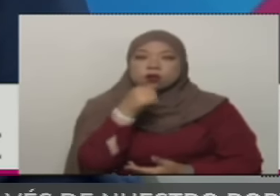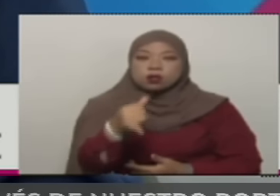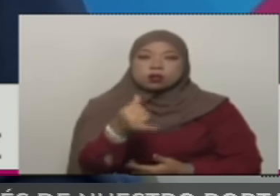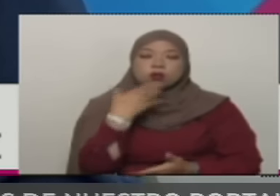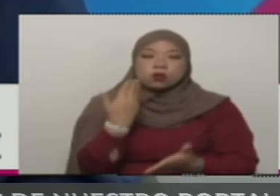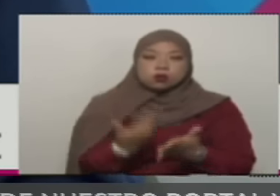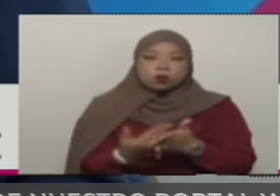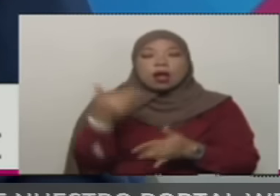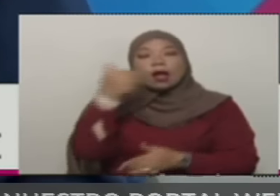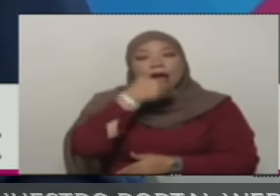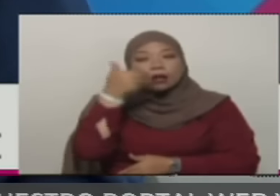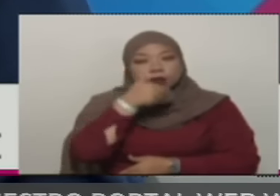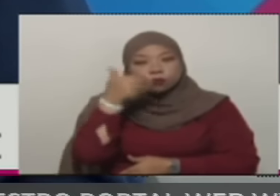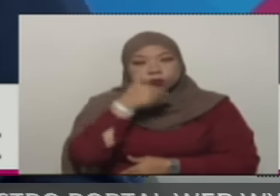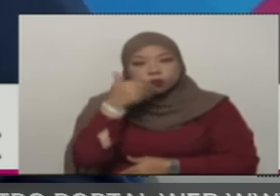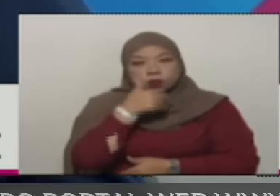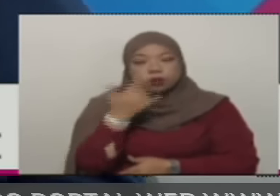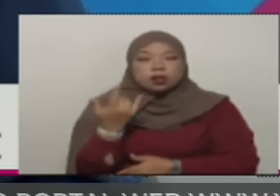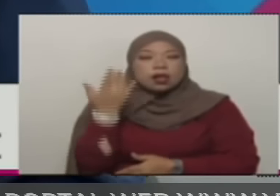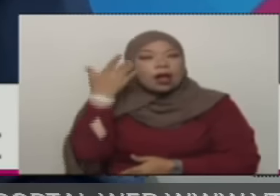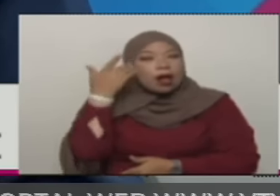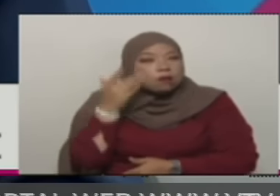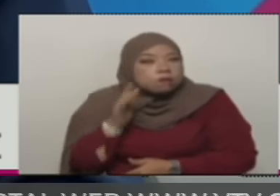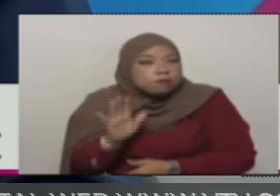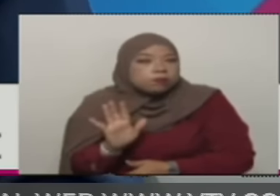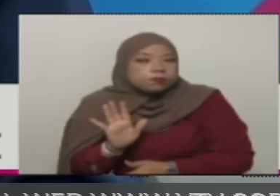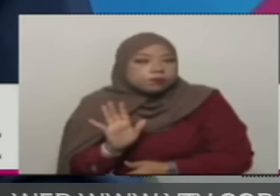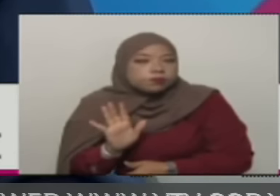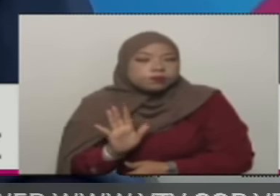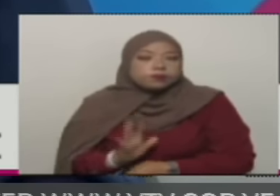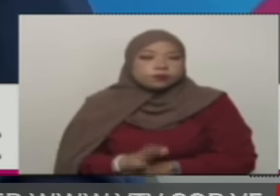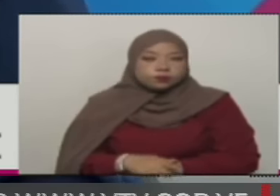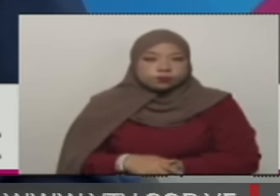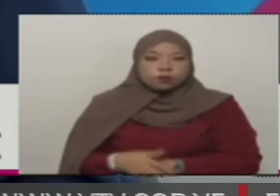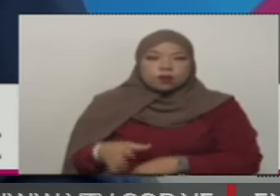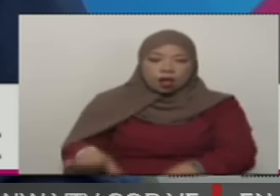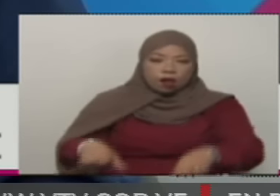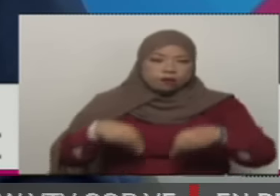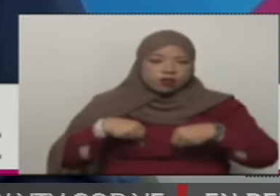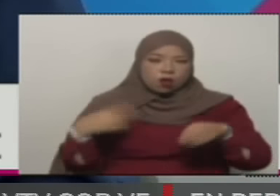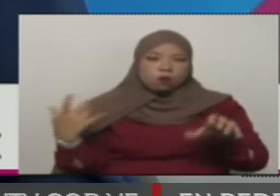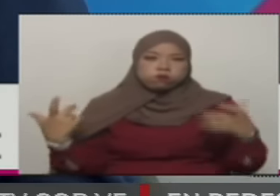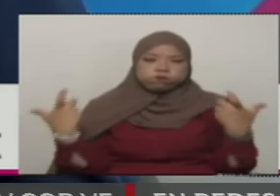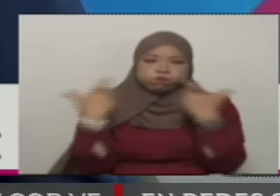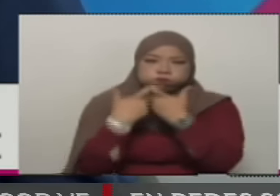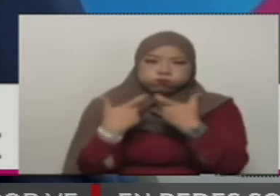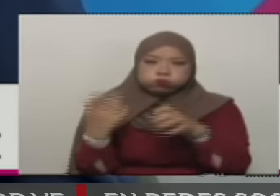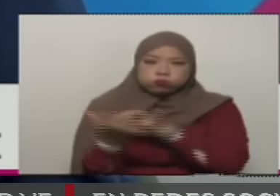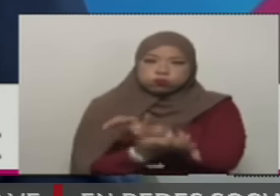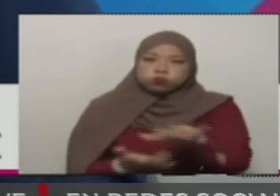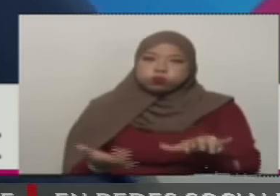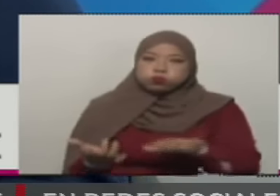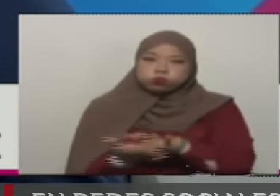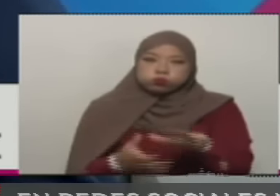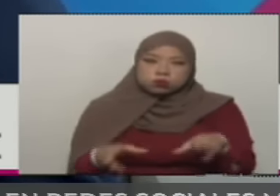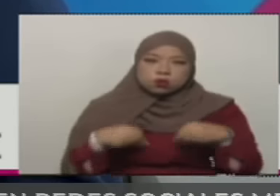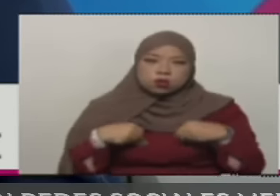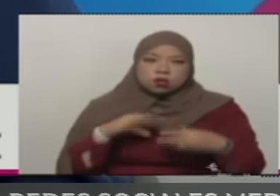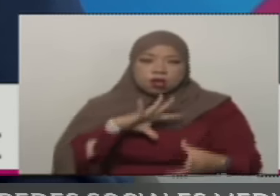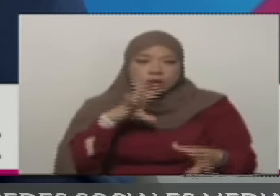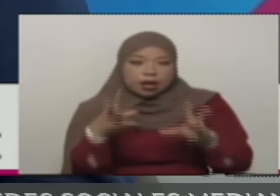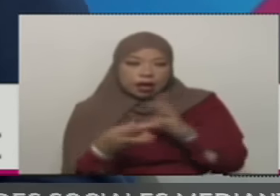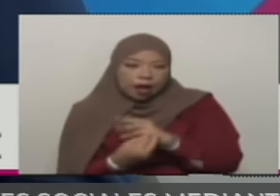una carta en la cual al parecer rechaza la violencia, al parecer cambia de